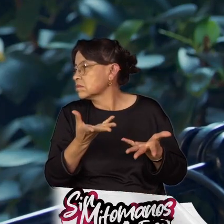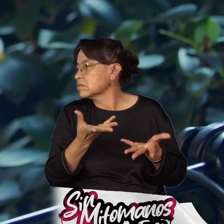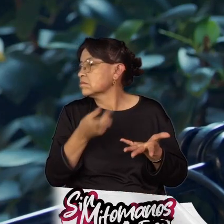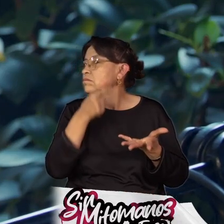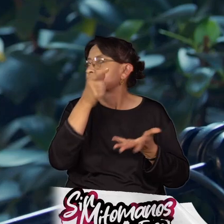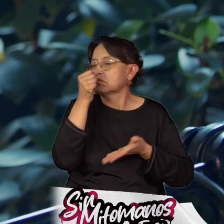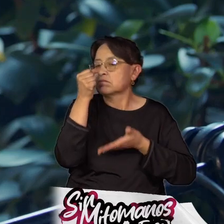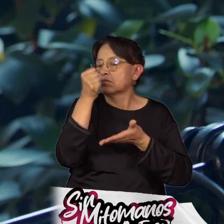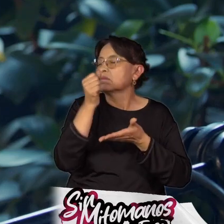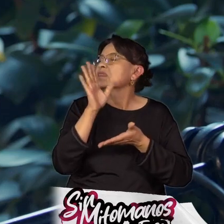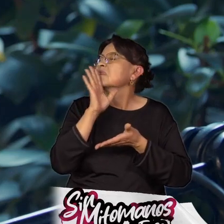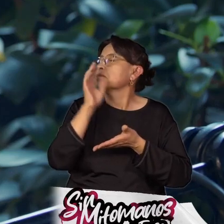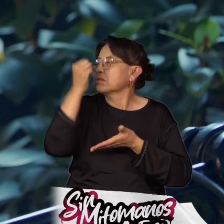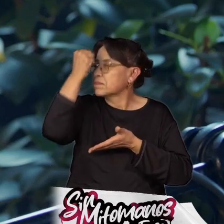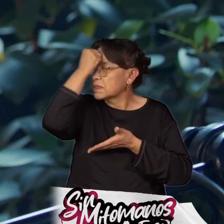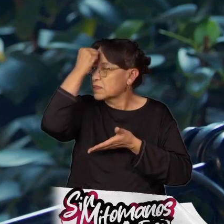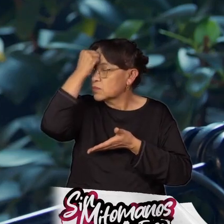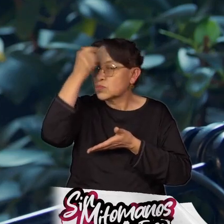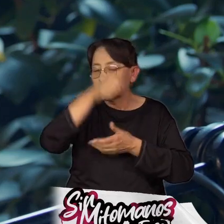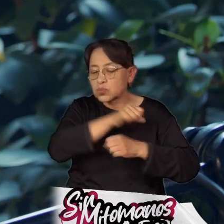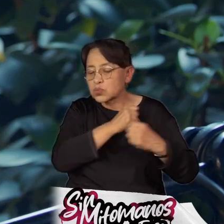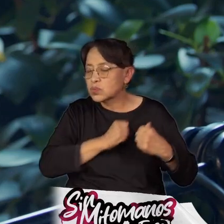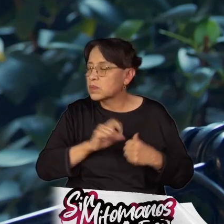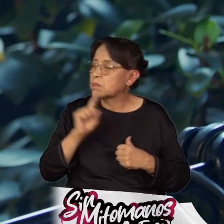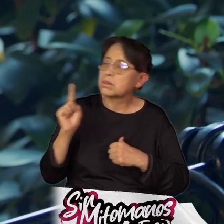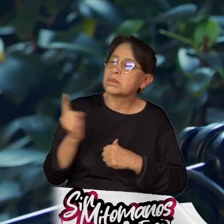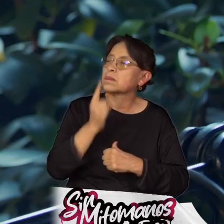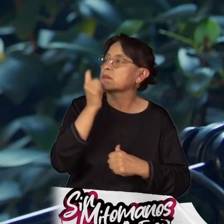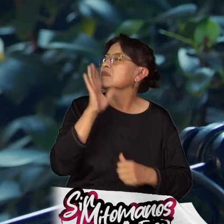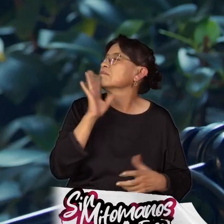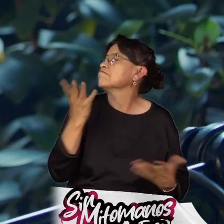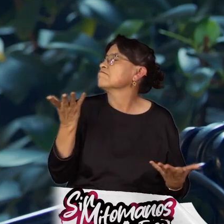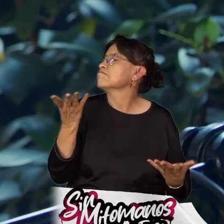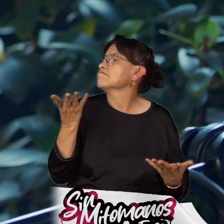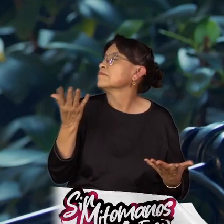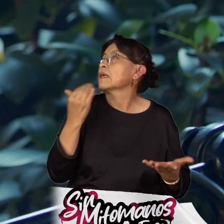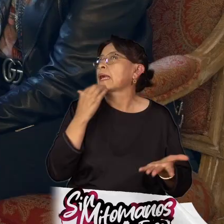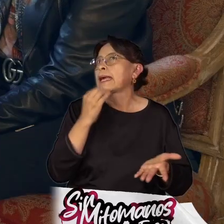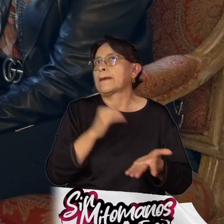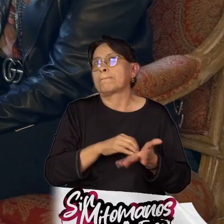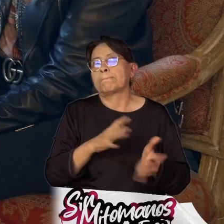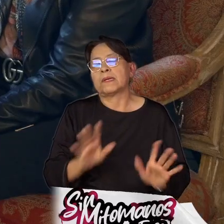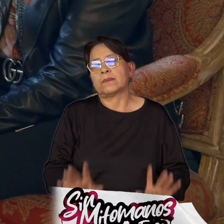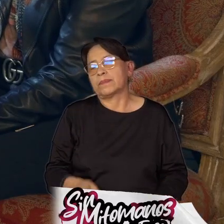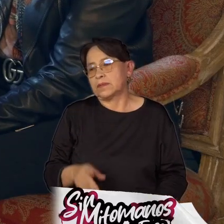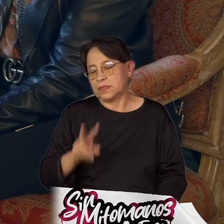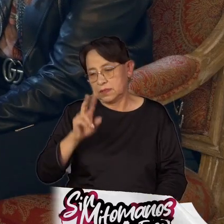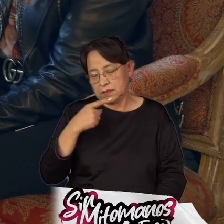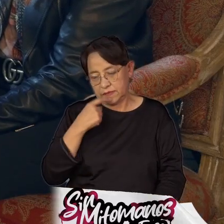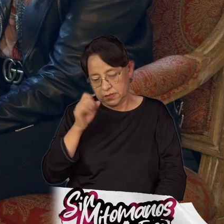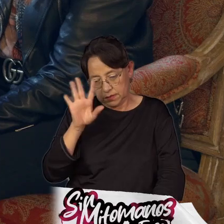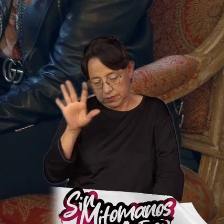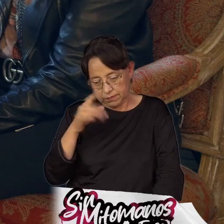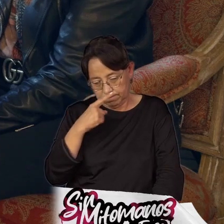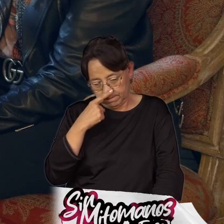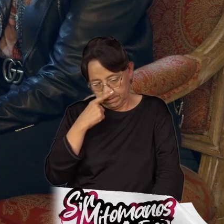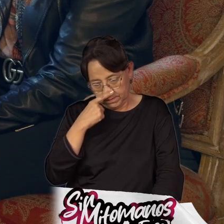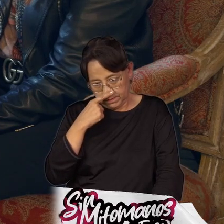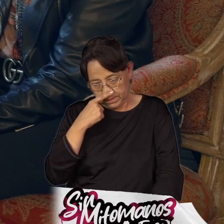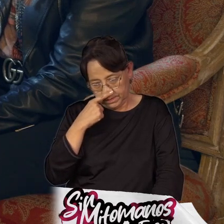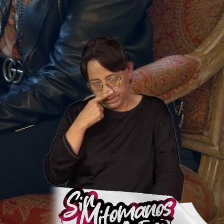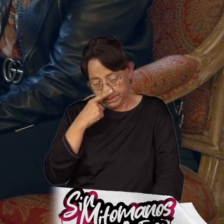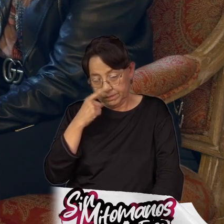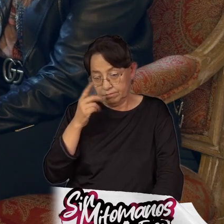dineros? ¿Qué hace con sus recursos? ¿Quién es primordial en su corazón? ¿Qué hace, por ejemplo? Voy a poner un tema